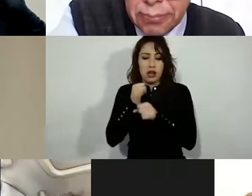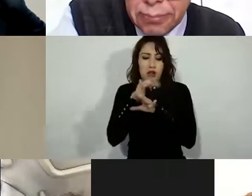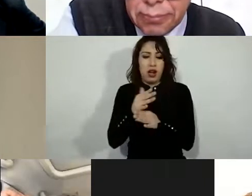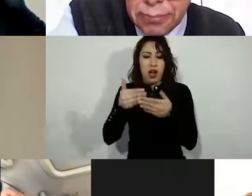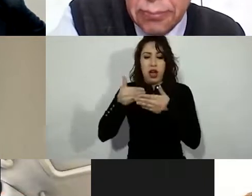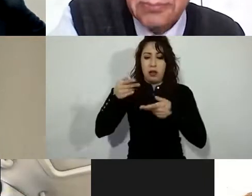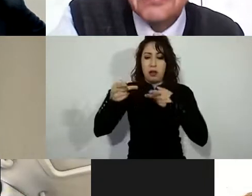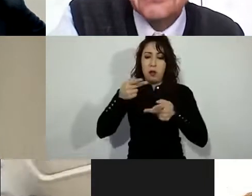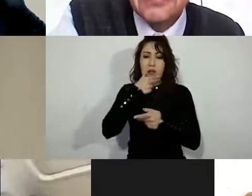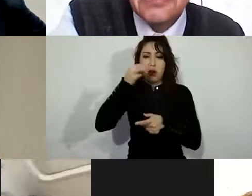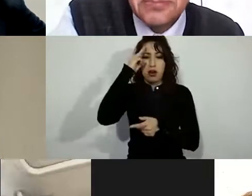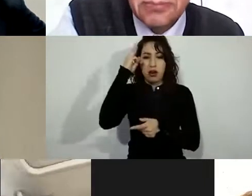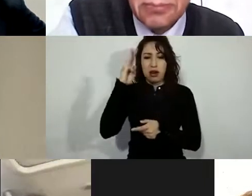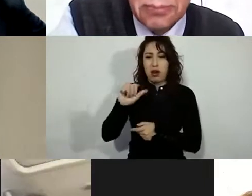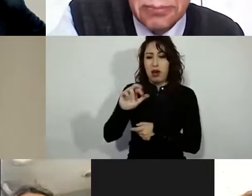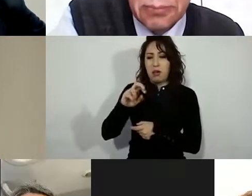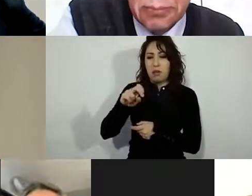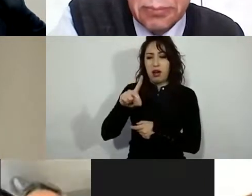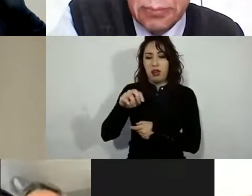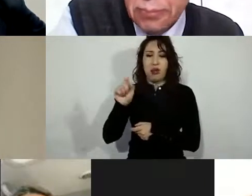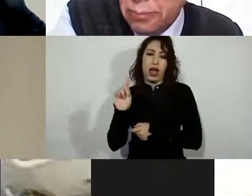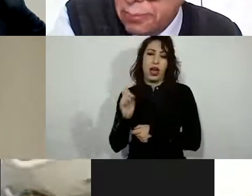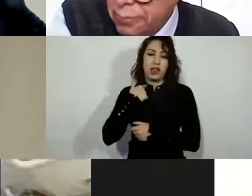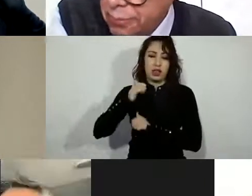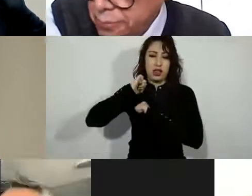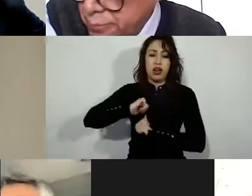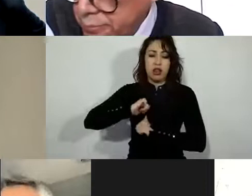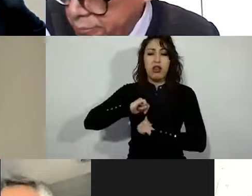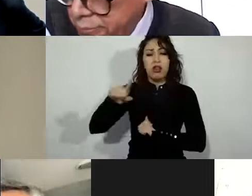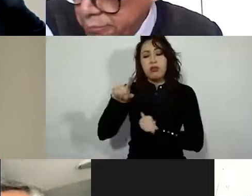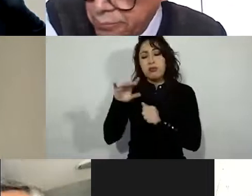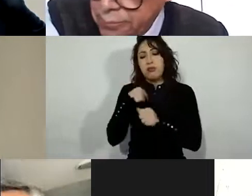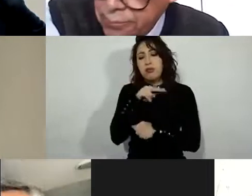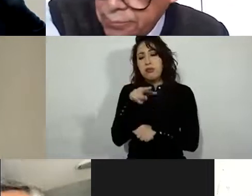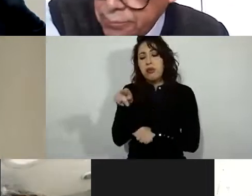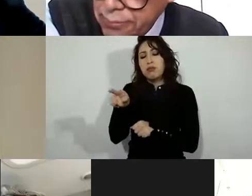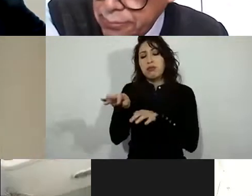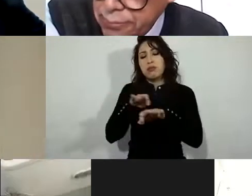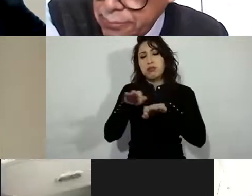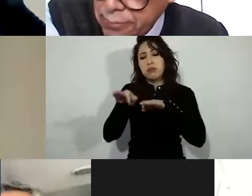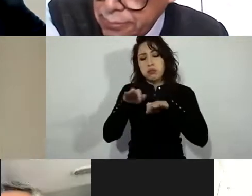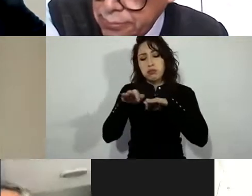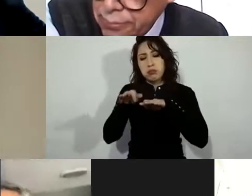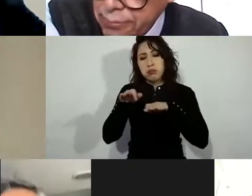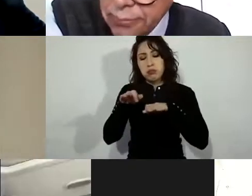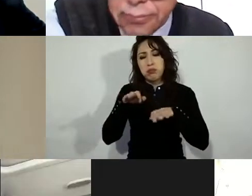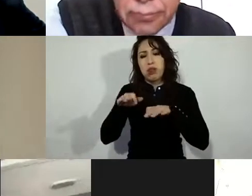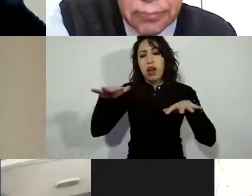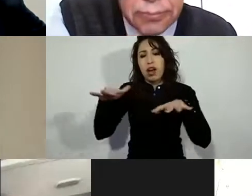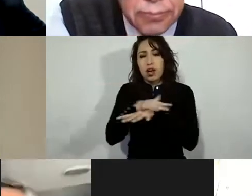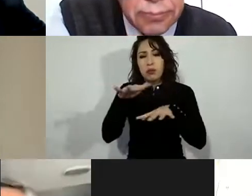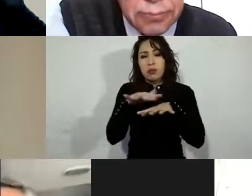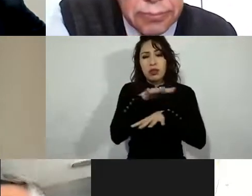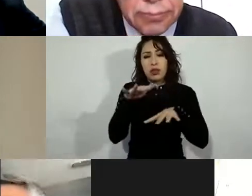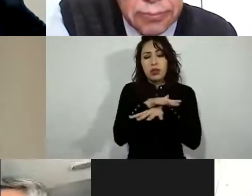López, se llevaron a cabo algunas acciones en el sentido de cambiar la forma de